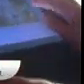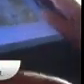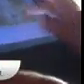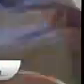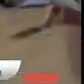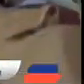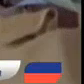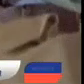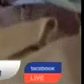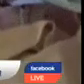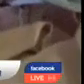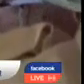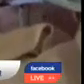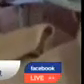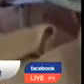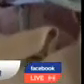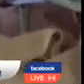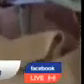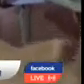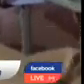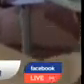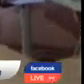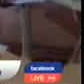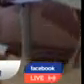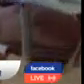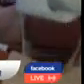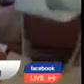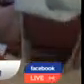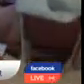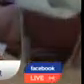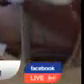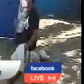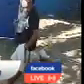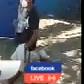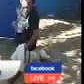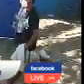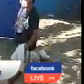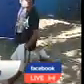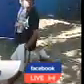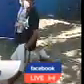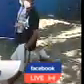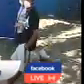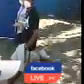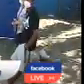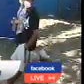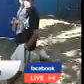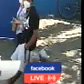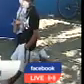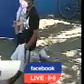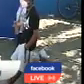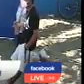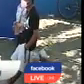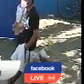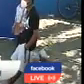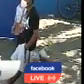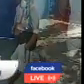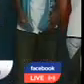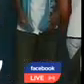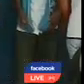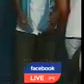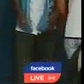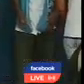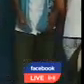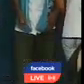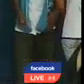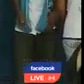Tribunal Supremo Electoral todavía no contrata empresa que aplicara voto en el exterior, mientras presidente de la Asamblea Legislativa cuestiona atraso.